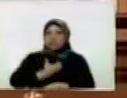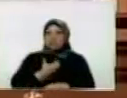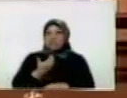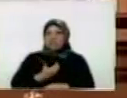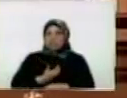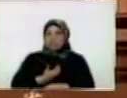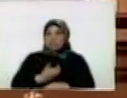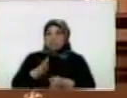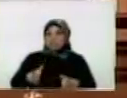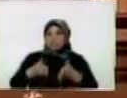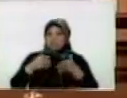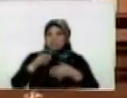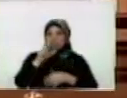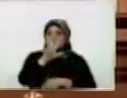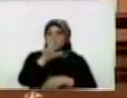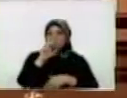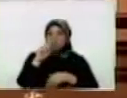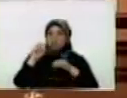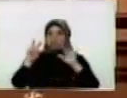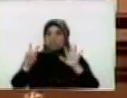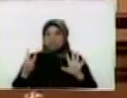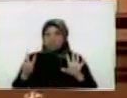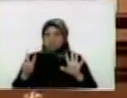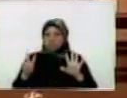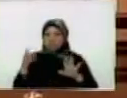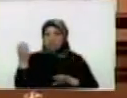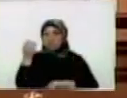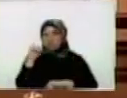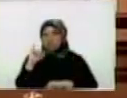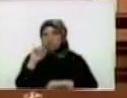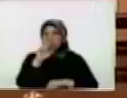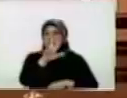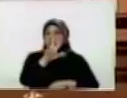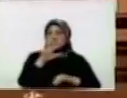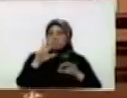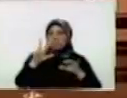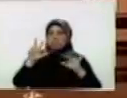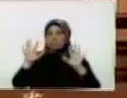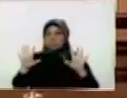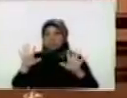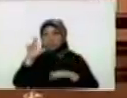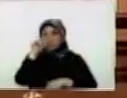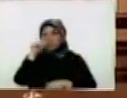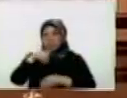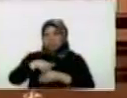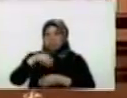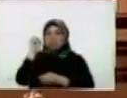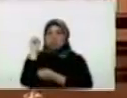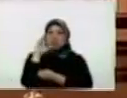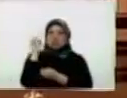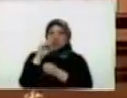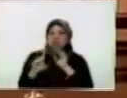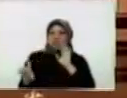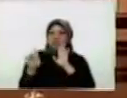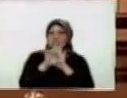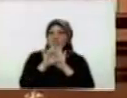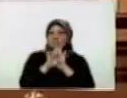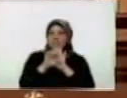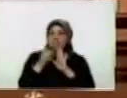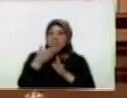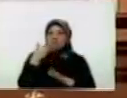y ganamos 307 de 335. Llamamos a elecciones a consejos legislativos y a